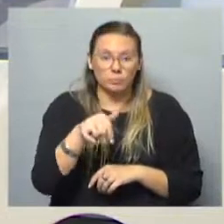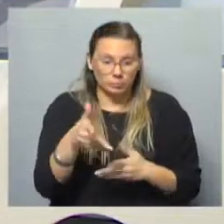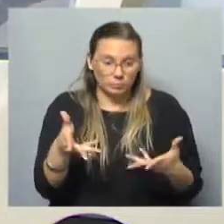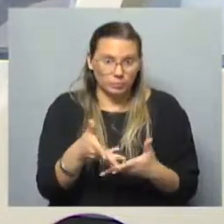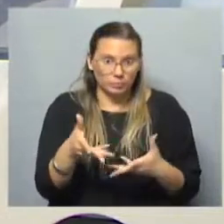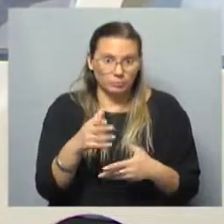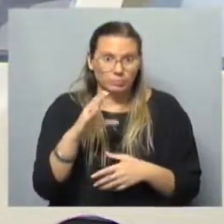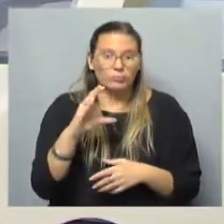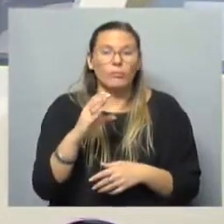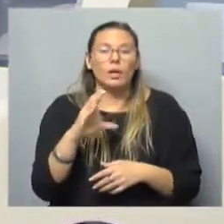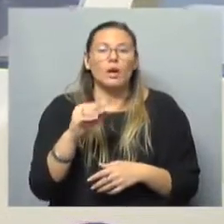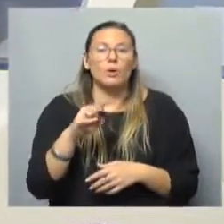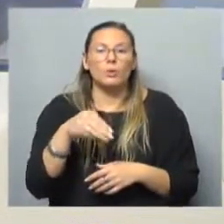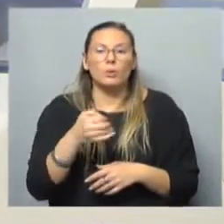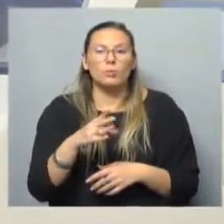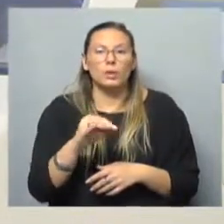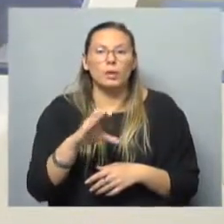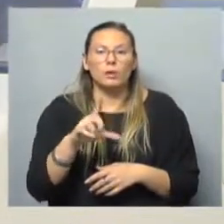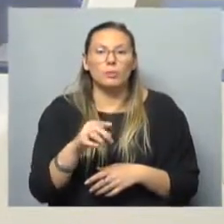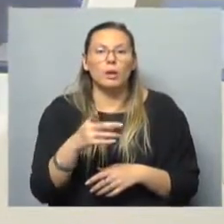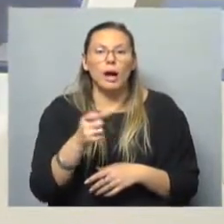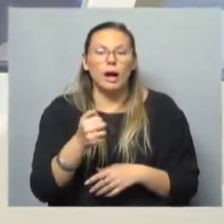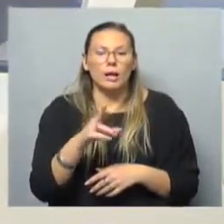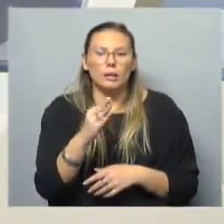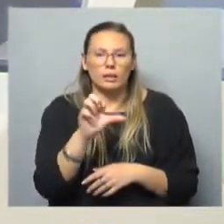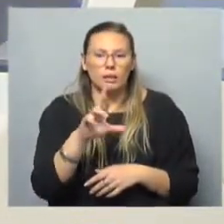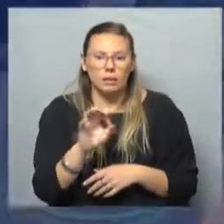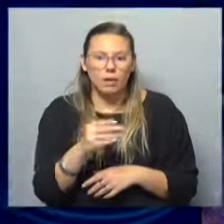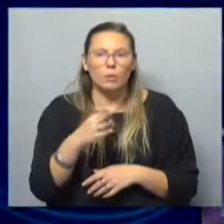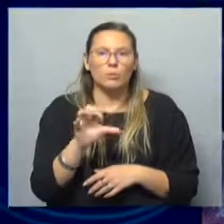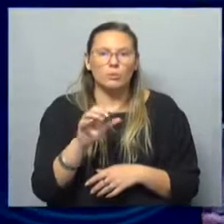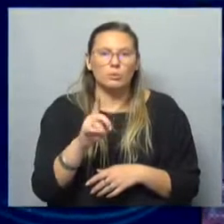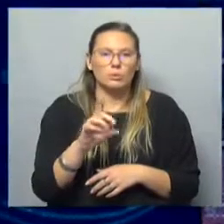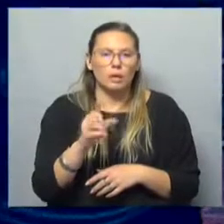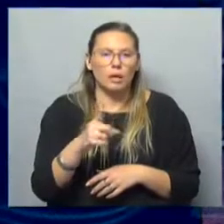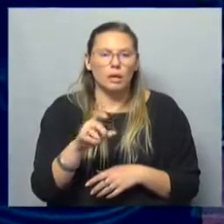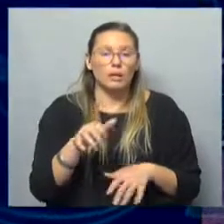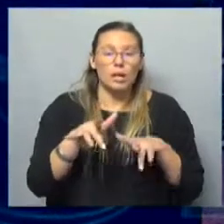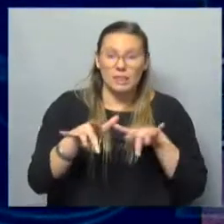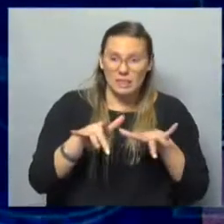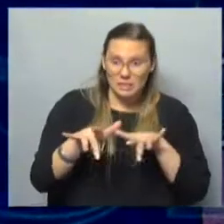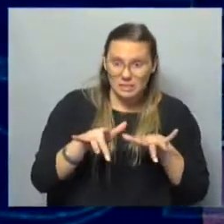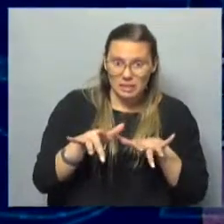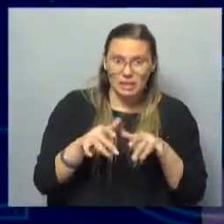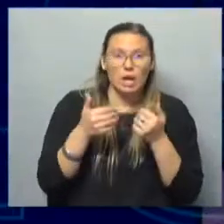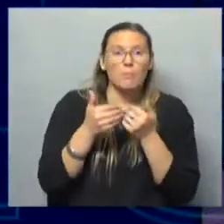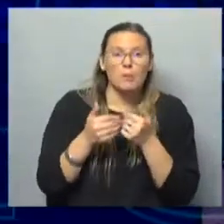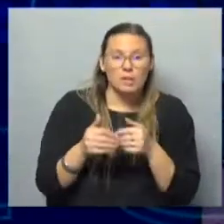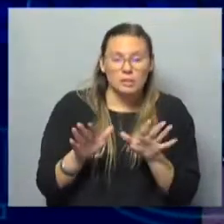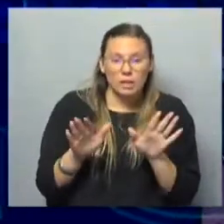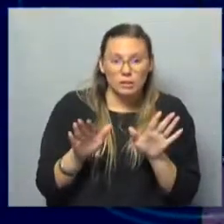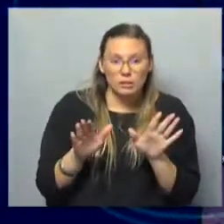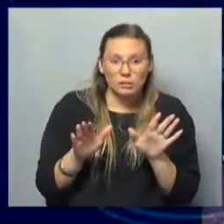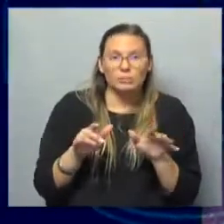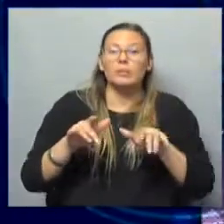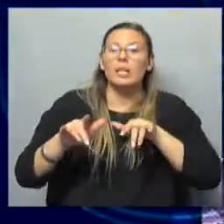el Cumbia Club recibe a Dieguito Arquero y va a estar Martín Buscaglia, pero como DJ, ¿no? Abriendo la noche. Su DJ set